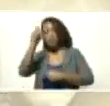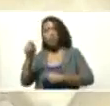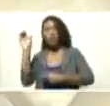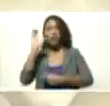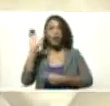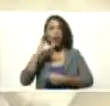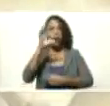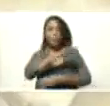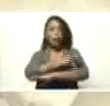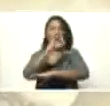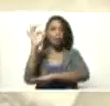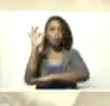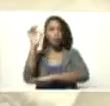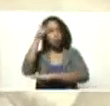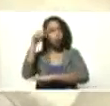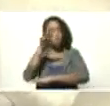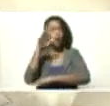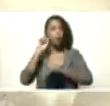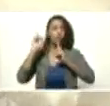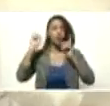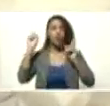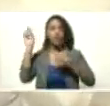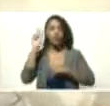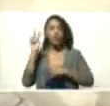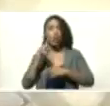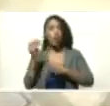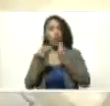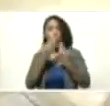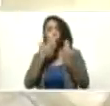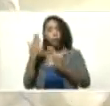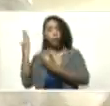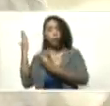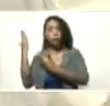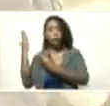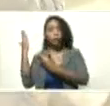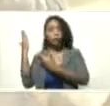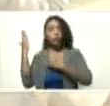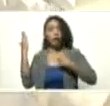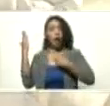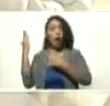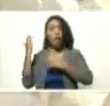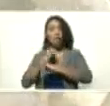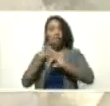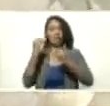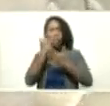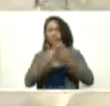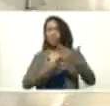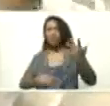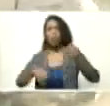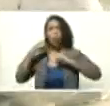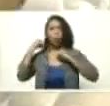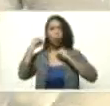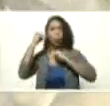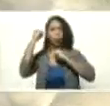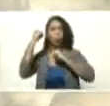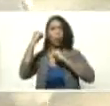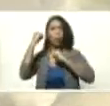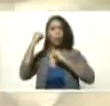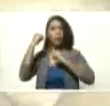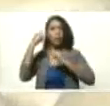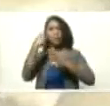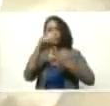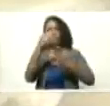de Barquisimeto, que es la ciudad musical de Venezuela. Así como esa, presidente, hay infinidad de manifestaciones culturales, el mono de Caicara,